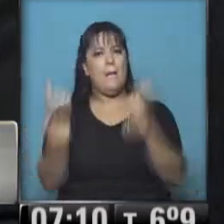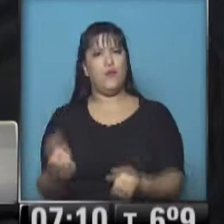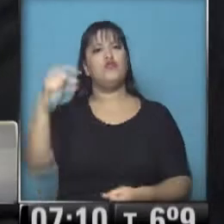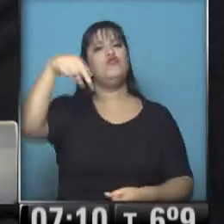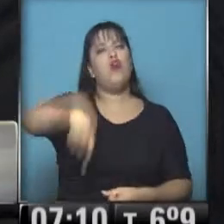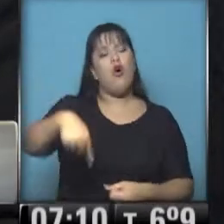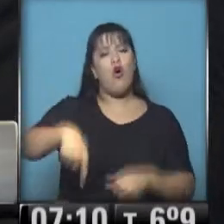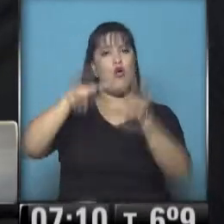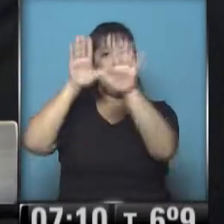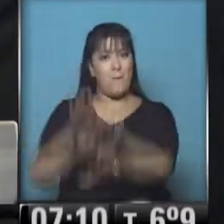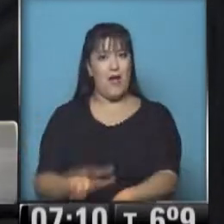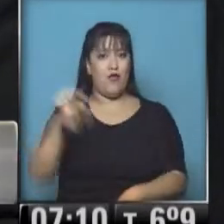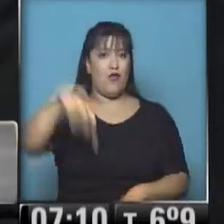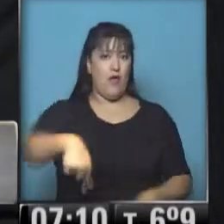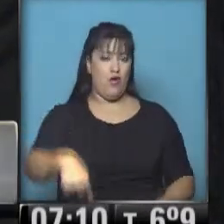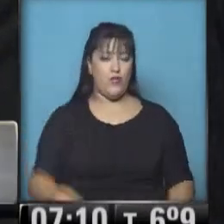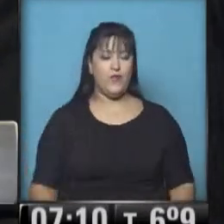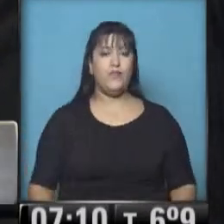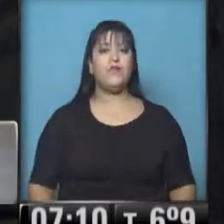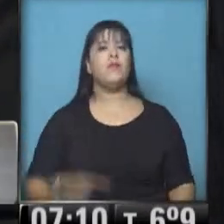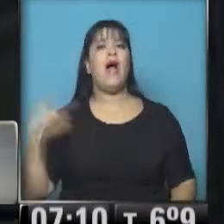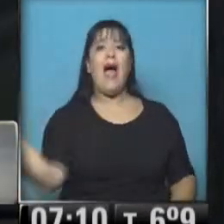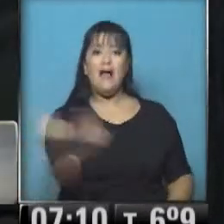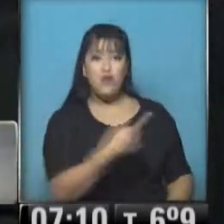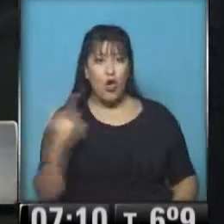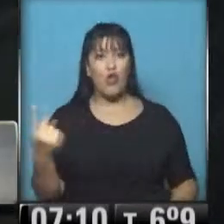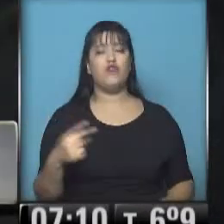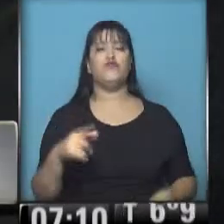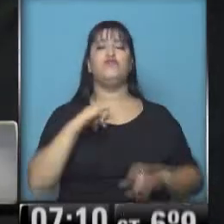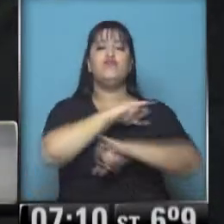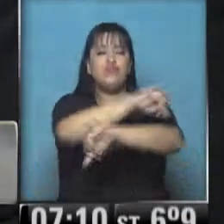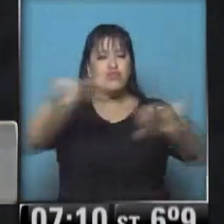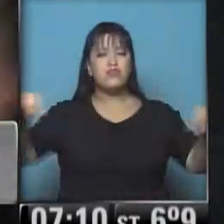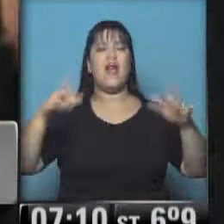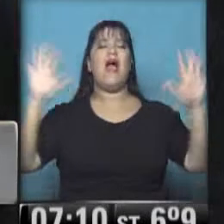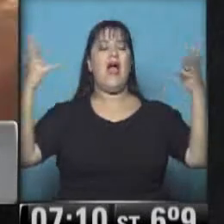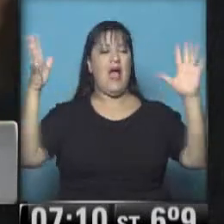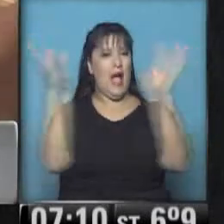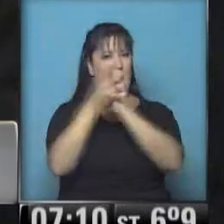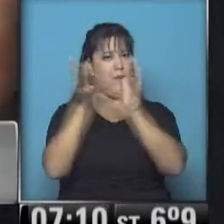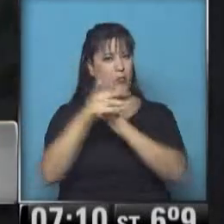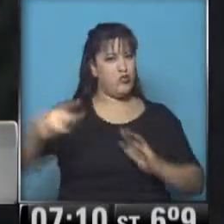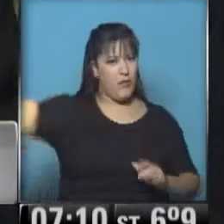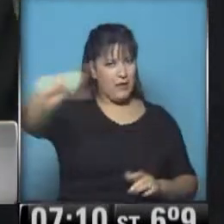protesta que hemos realizado el día de hoy a todos ellos este aplauso se lo merecemos